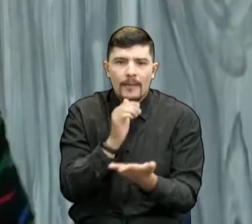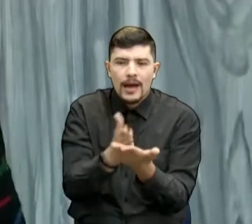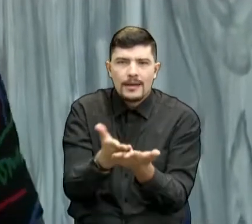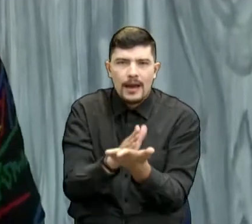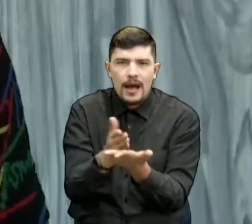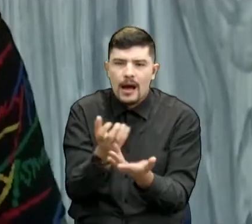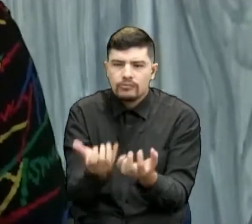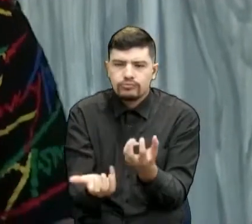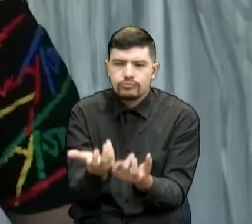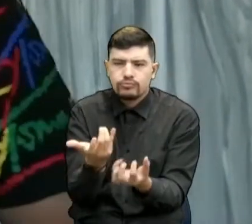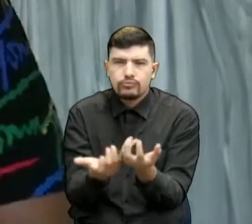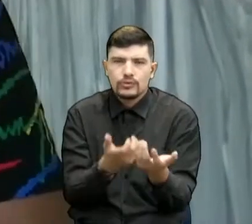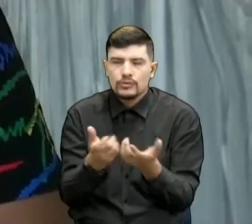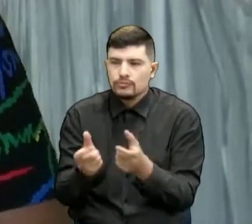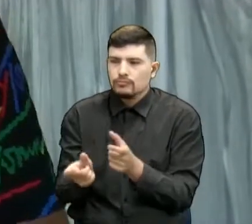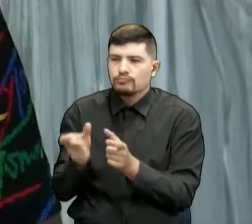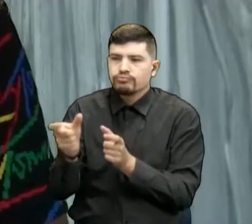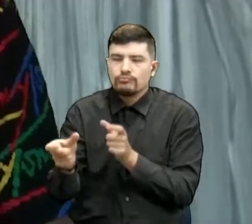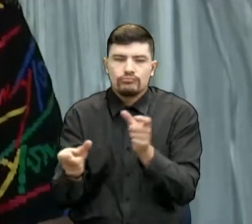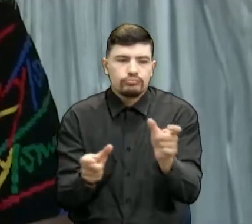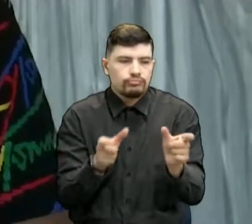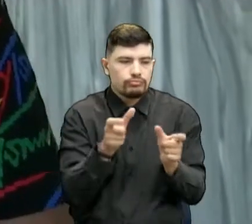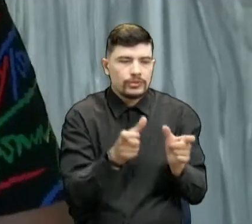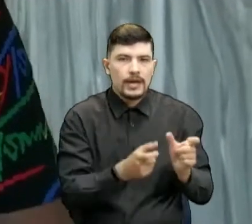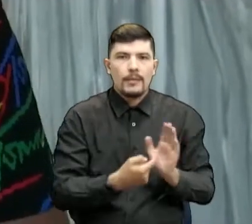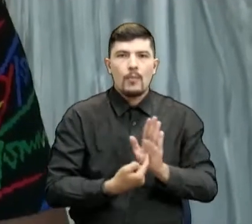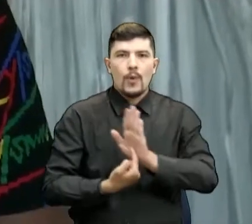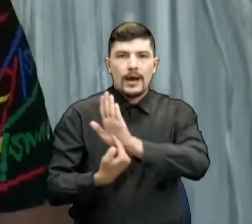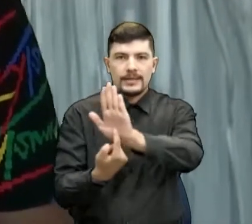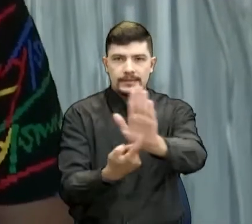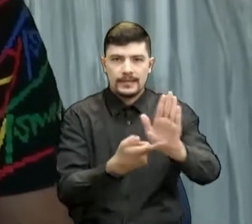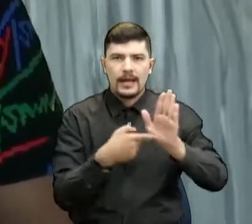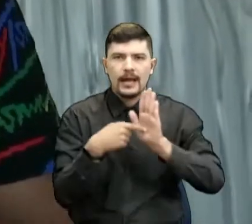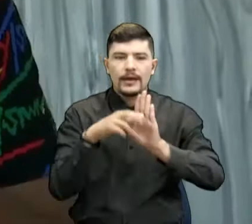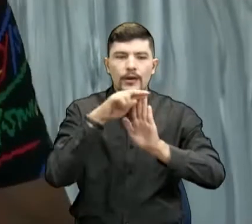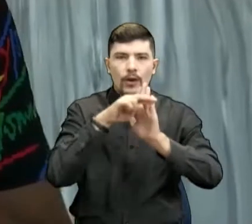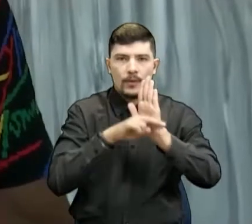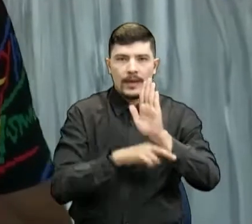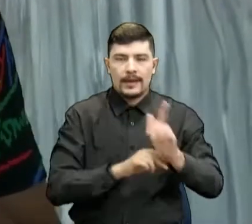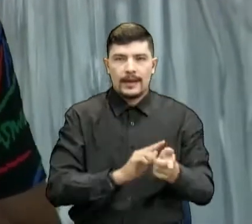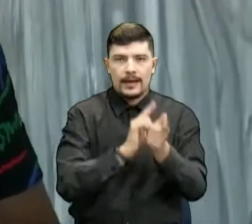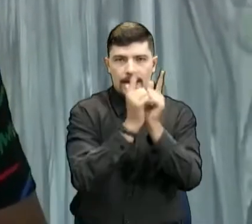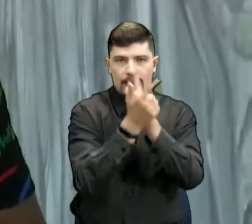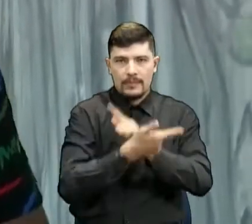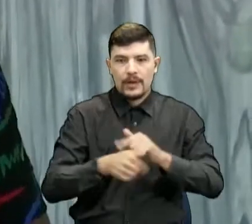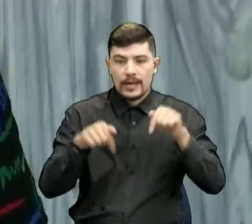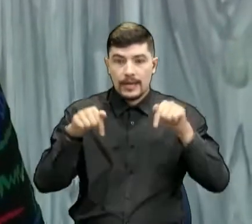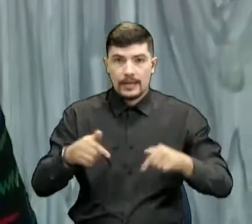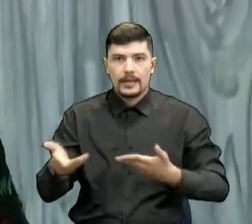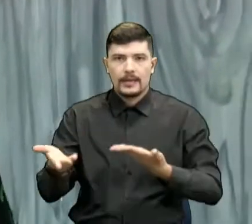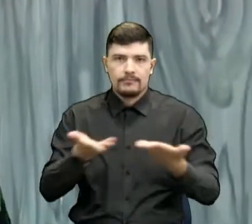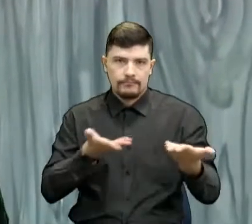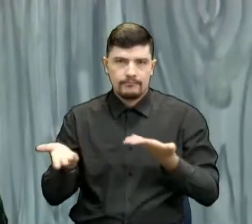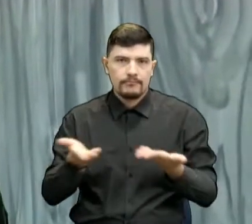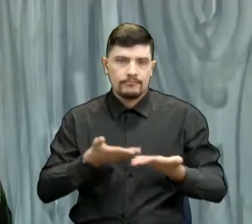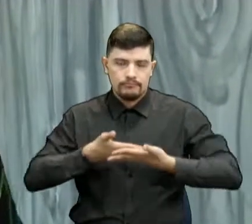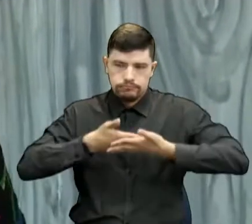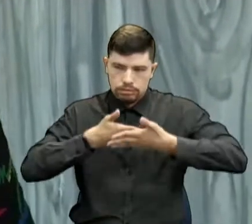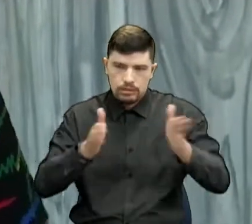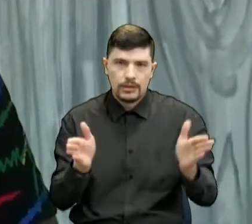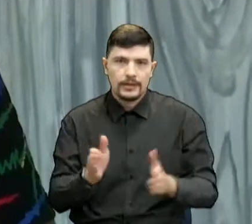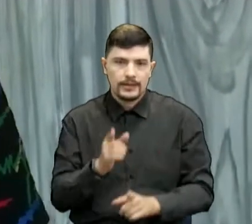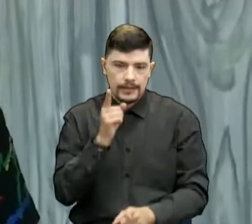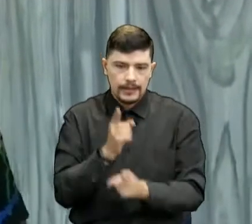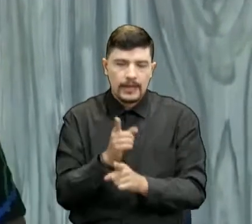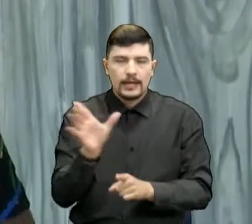queremos demostrar cuáles son los cambios que se vienen para nosotros brindar un servicio adecuado al público.